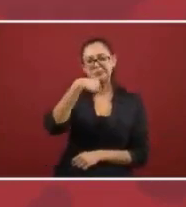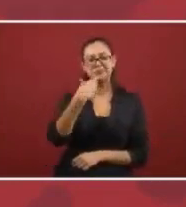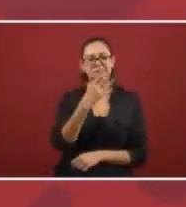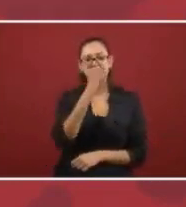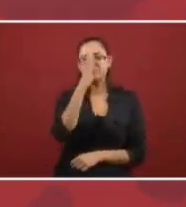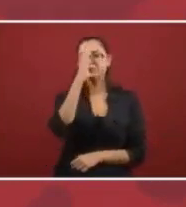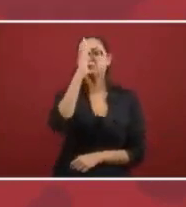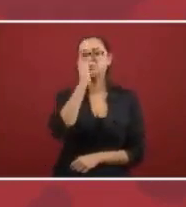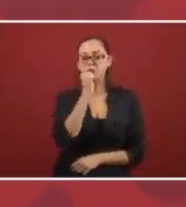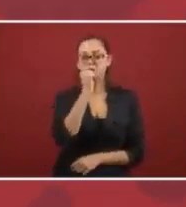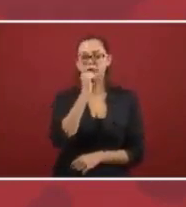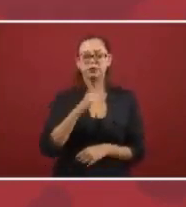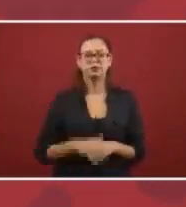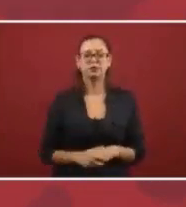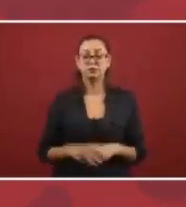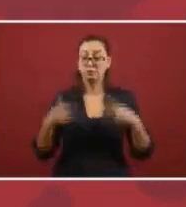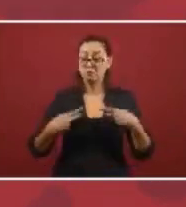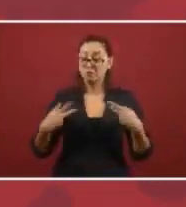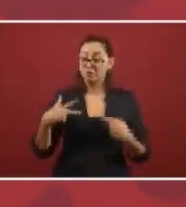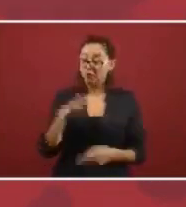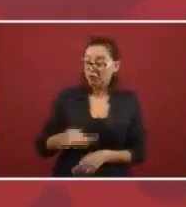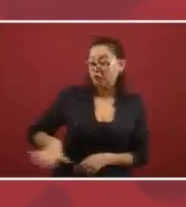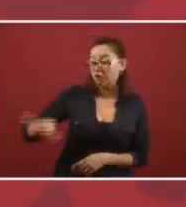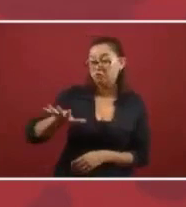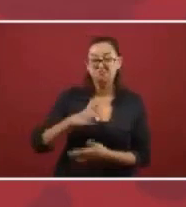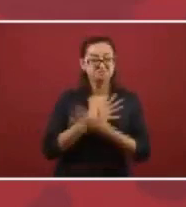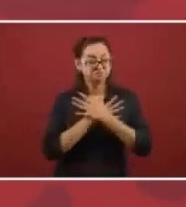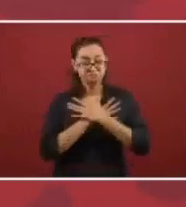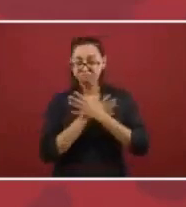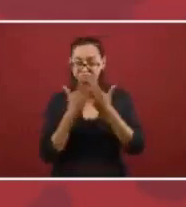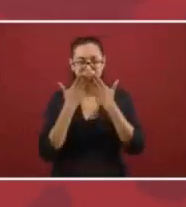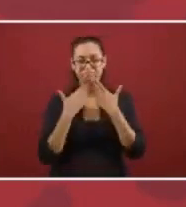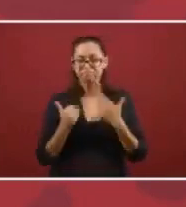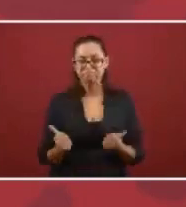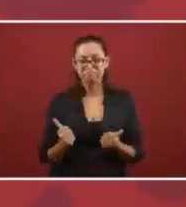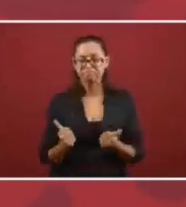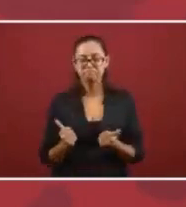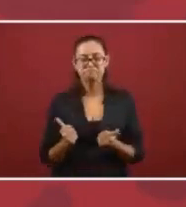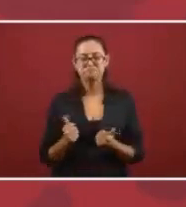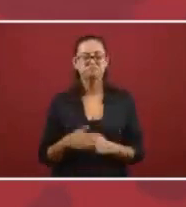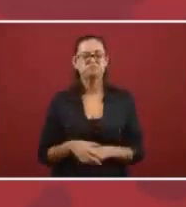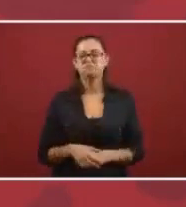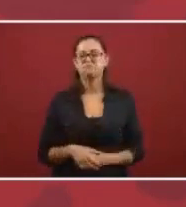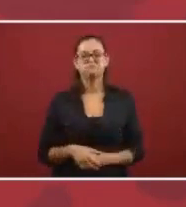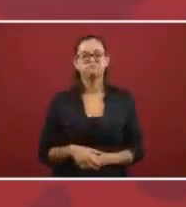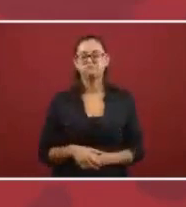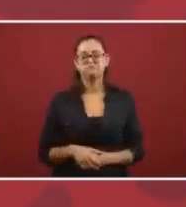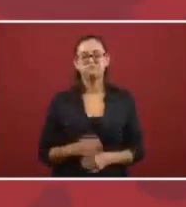si no se le tiene amor al pueblo no se puede